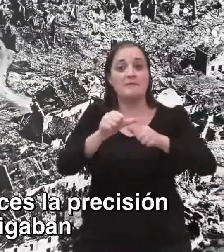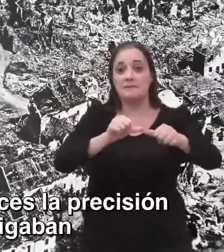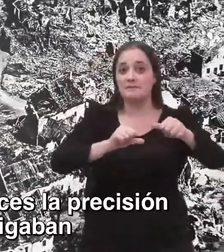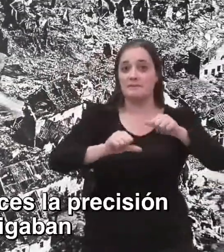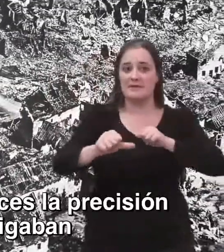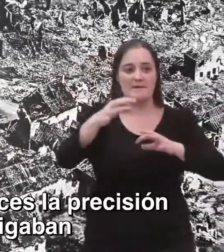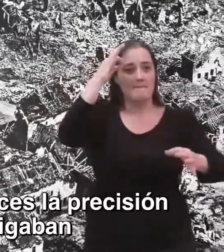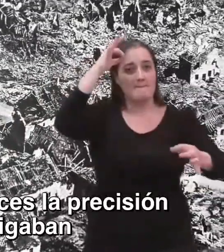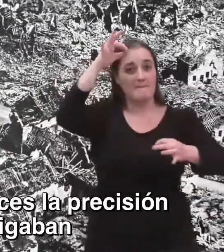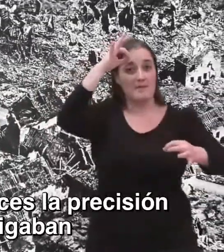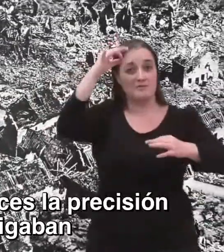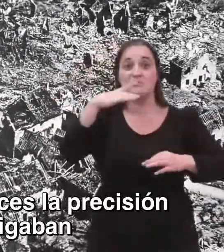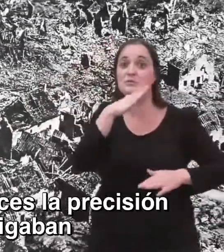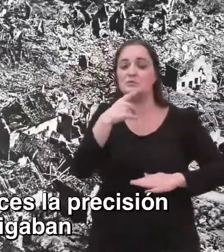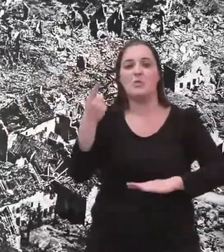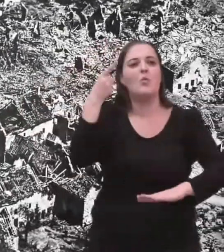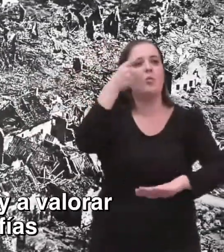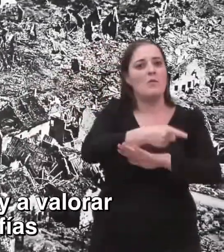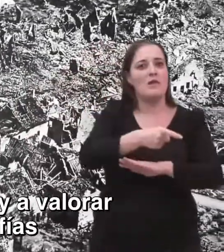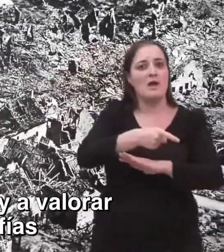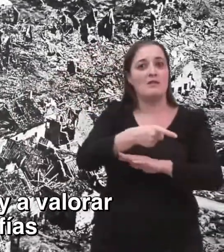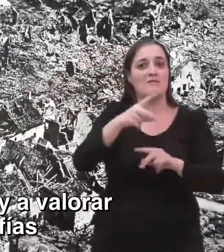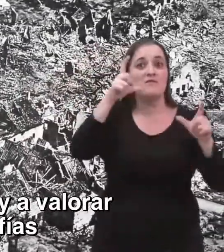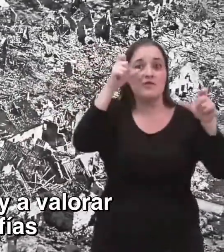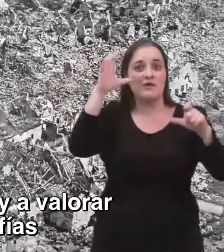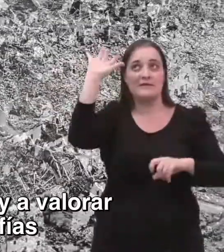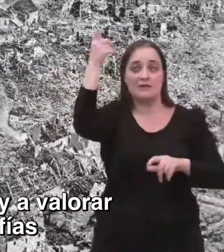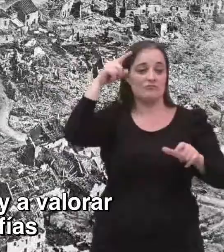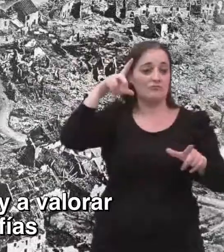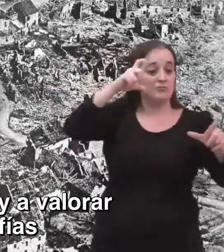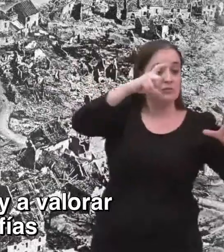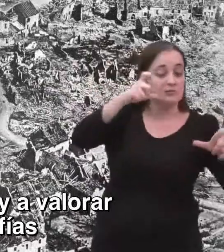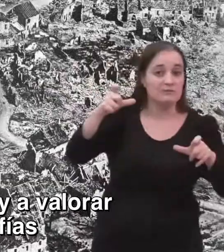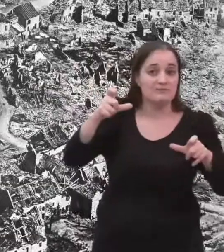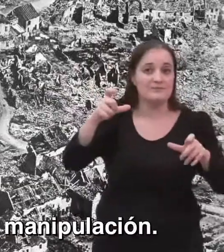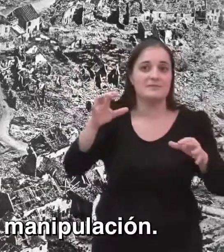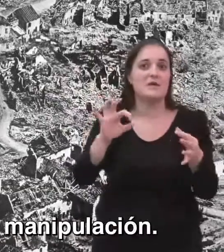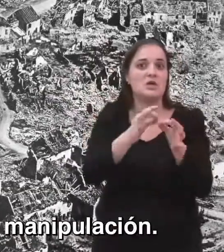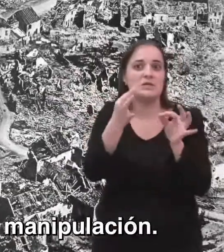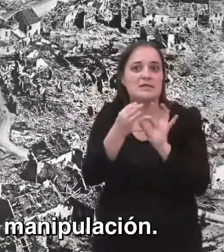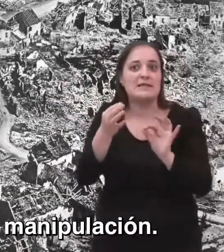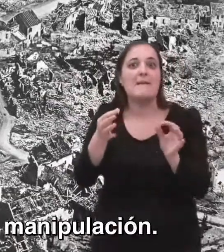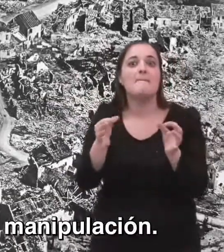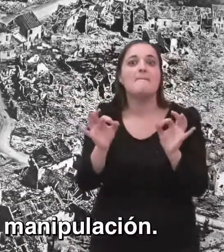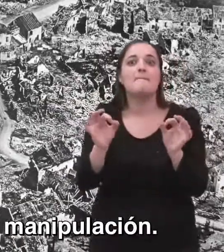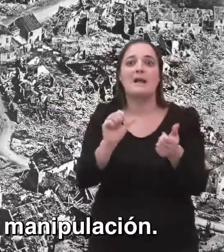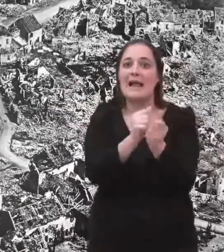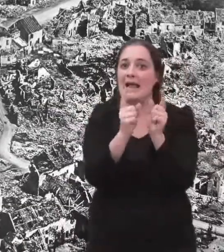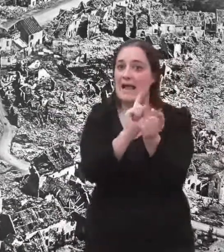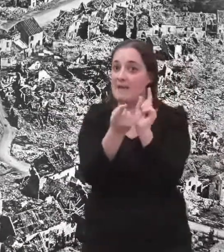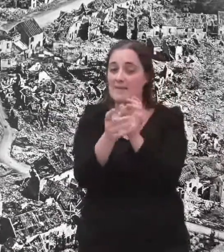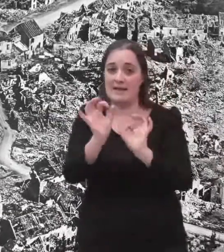Apreciará desde entonces la precisión a la que le obligaban las tomas aéreas y a valorar las fotografías sin ninguna suerte de